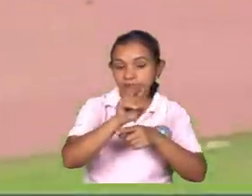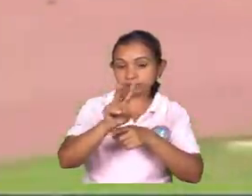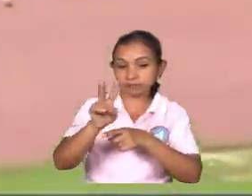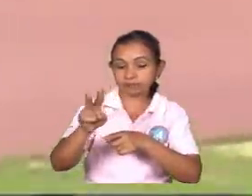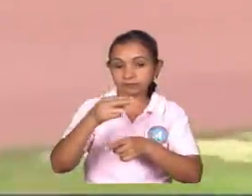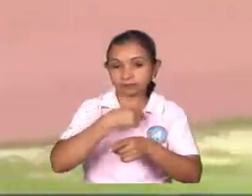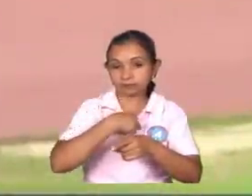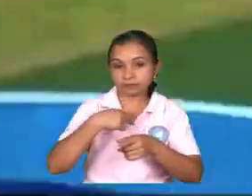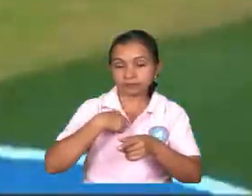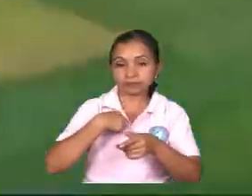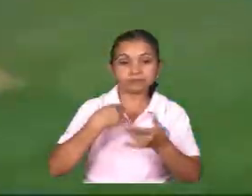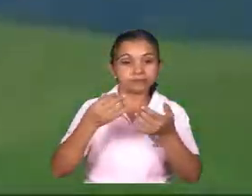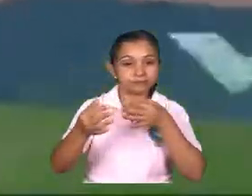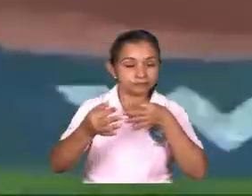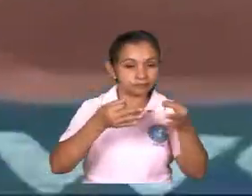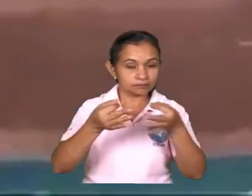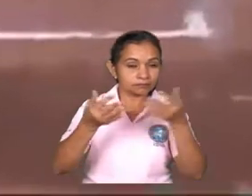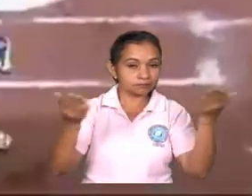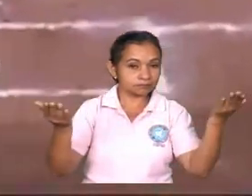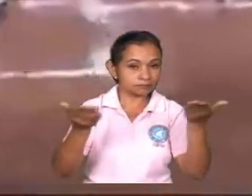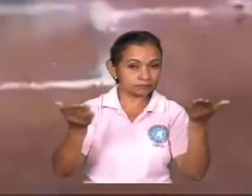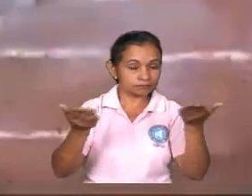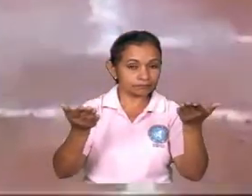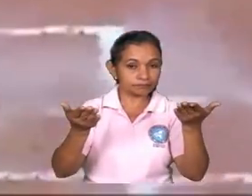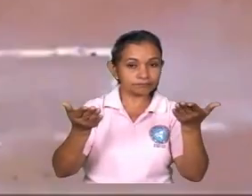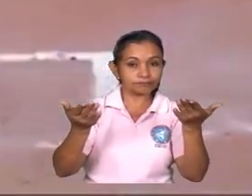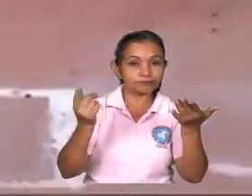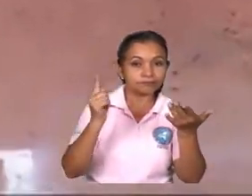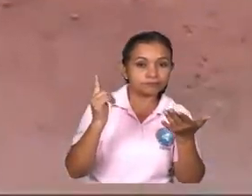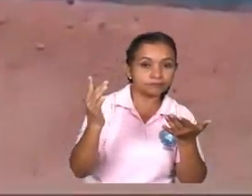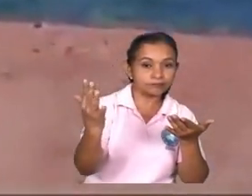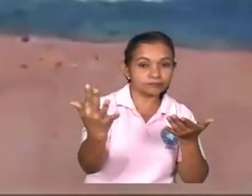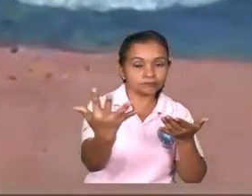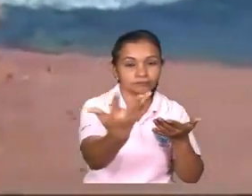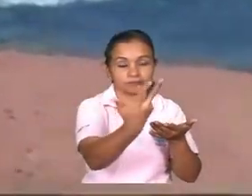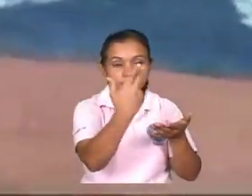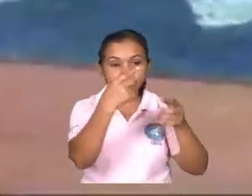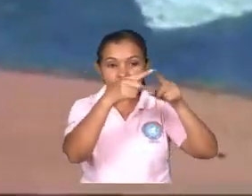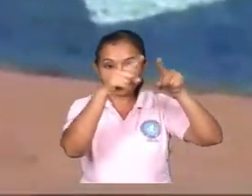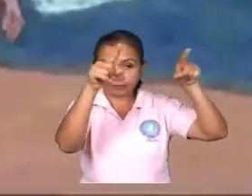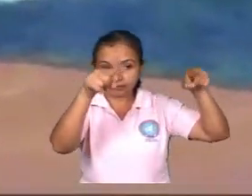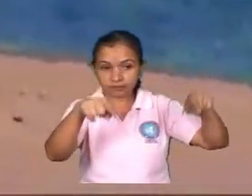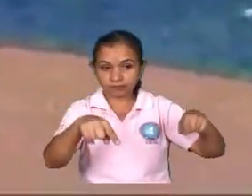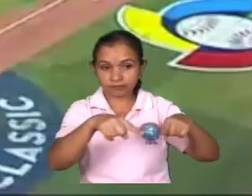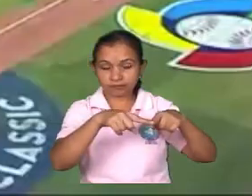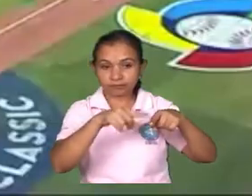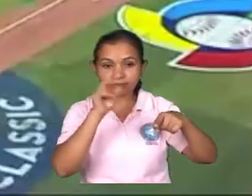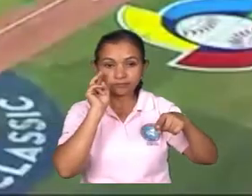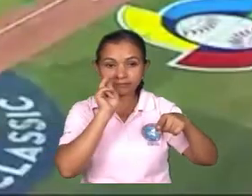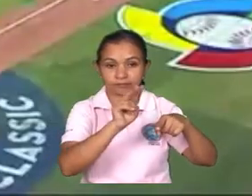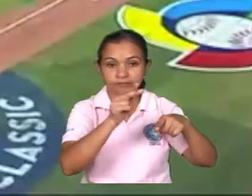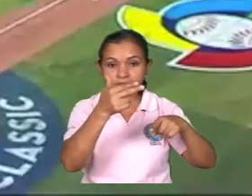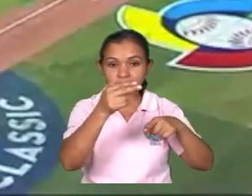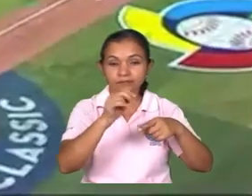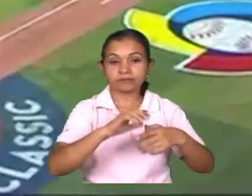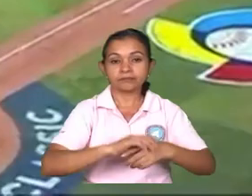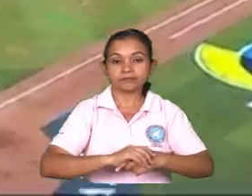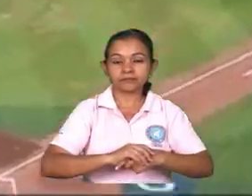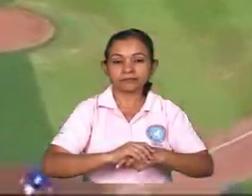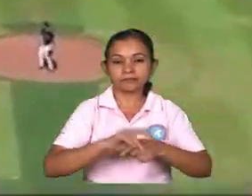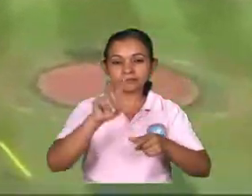outs en la pizarra. Alex Blandino dobletea por toda la pradera izquierda a los jardines de Sasha Lutz.